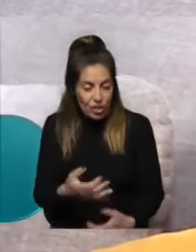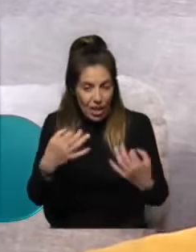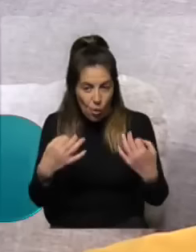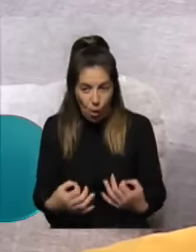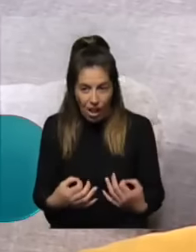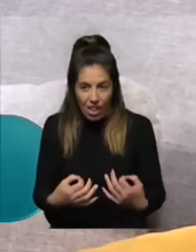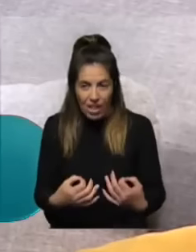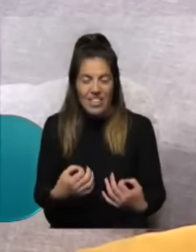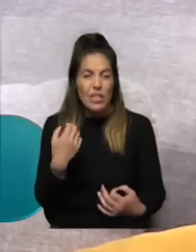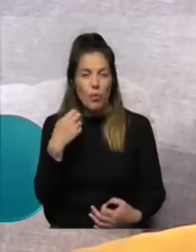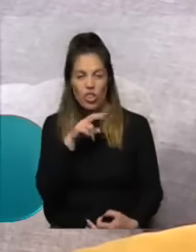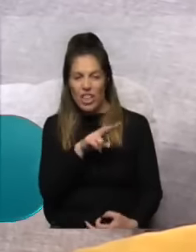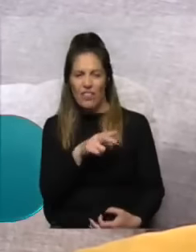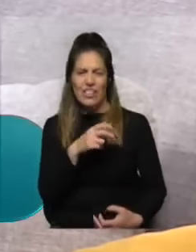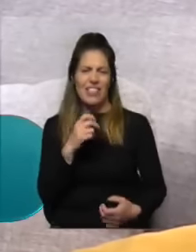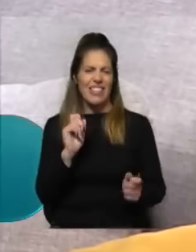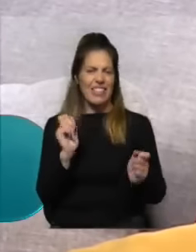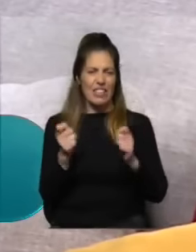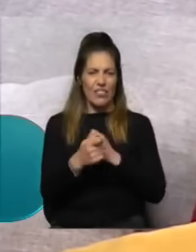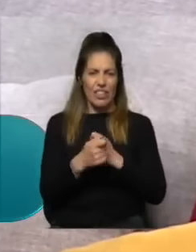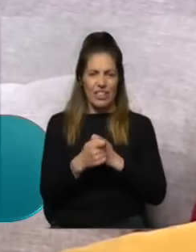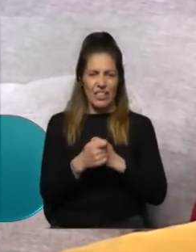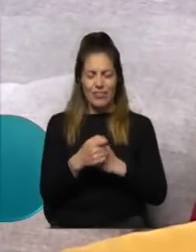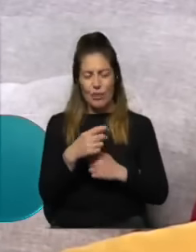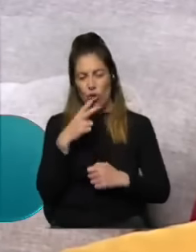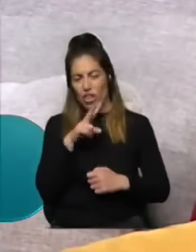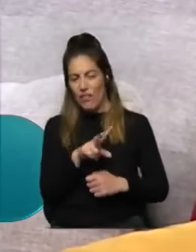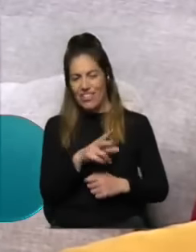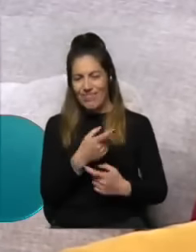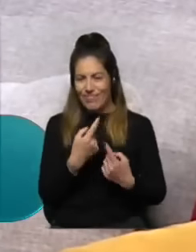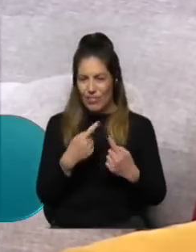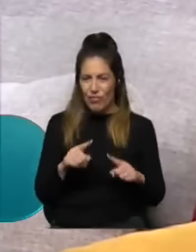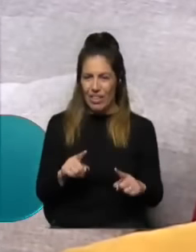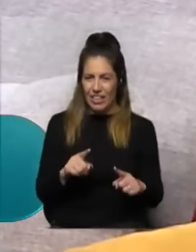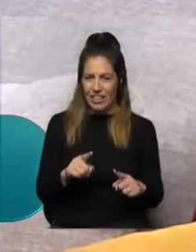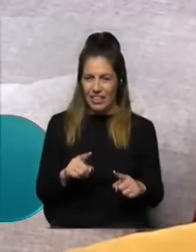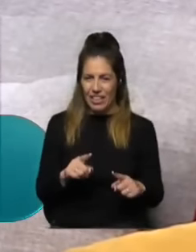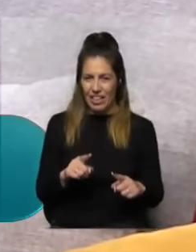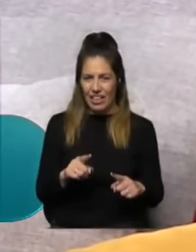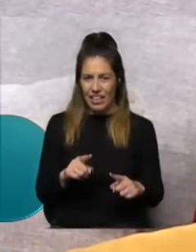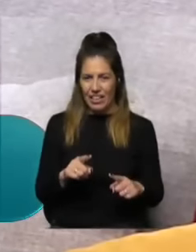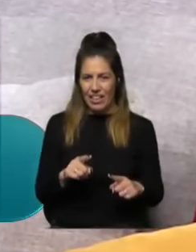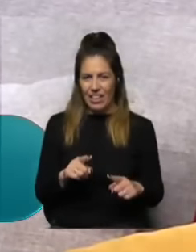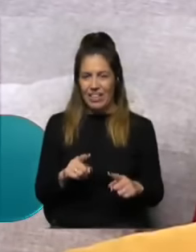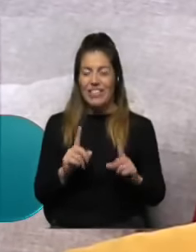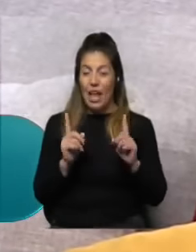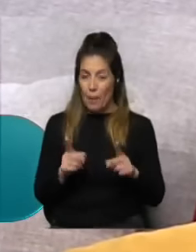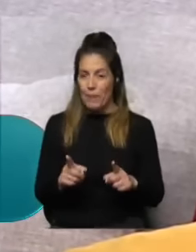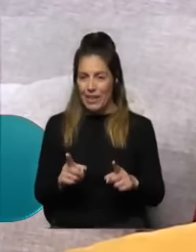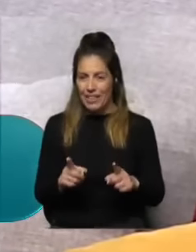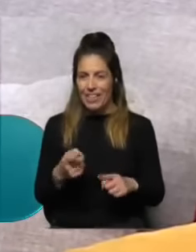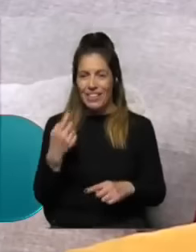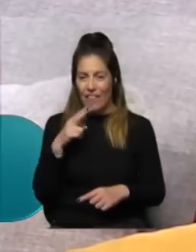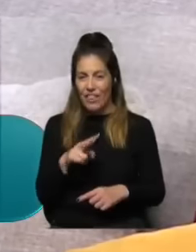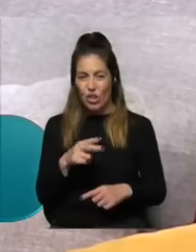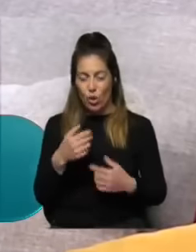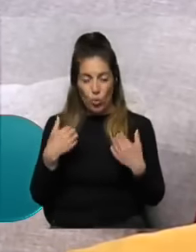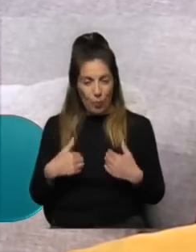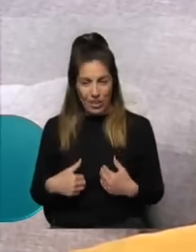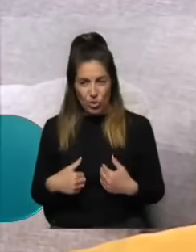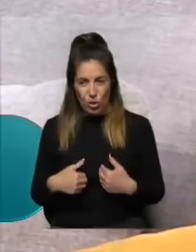vos te ves distorsionado, hay un aspecto perceptivo y de reflexión interna psicológico que también estás viendo tu persona